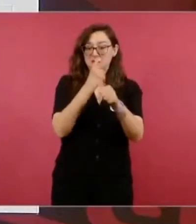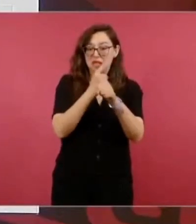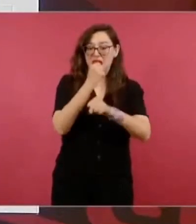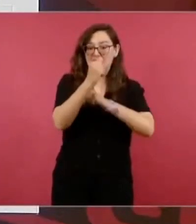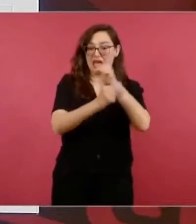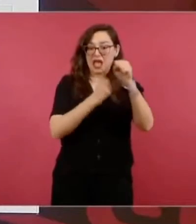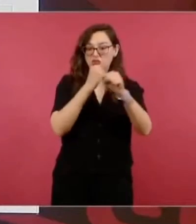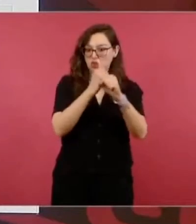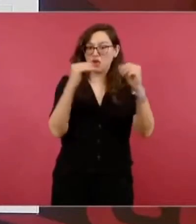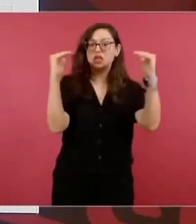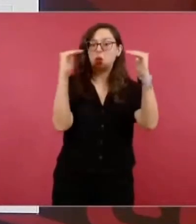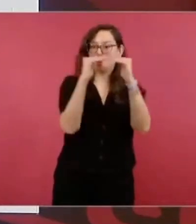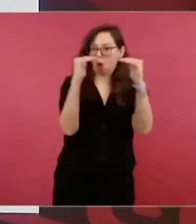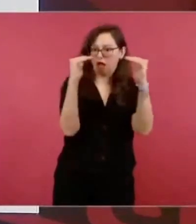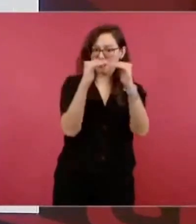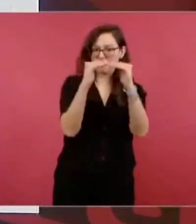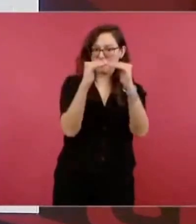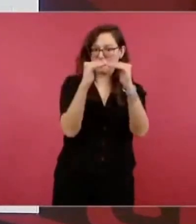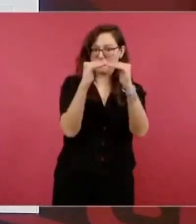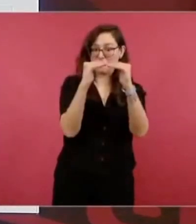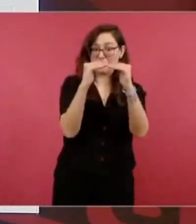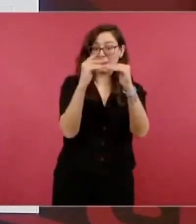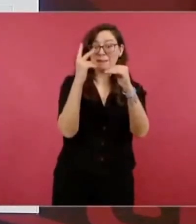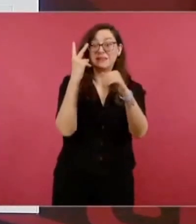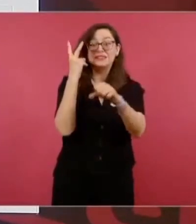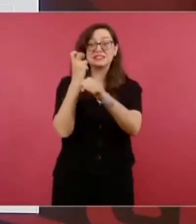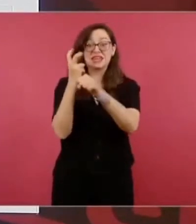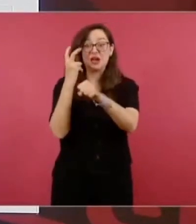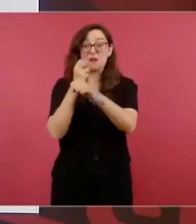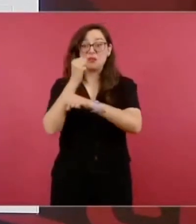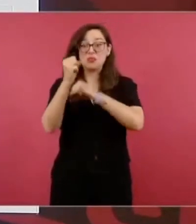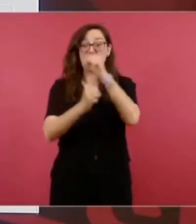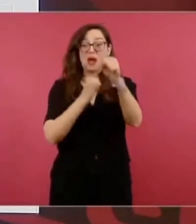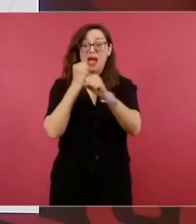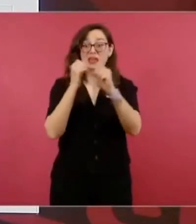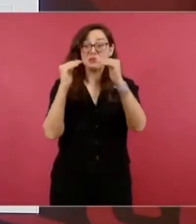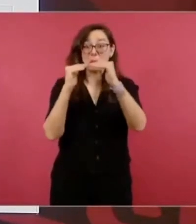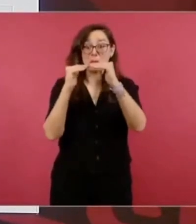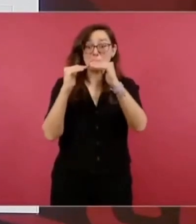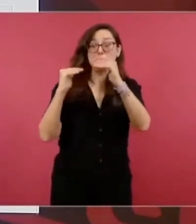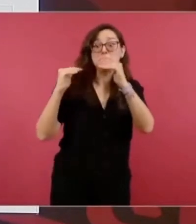tuvimos más que el 18 y ahí empezamos